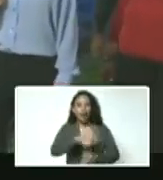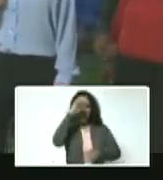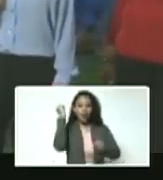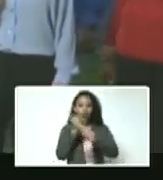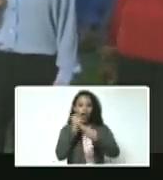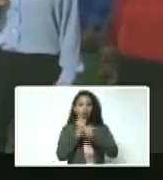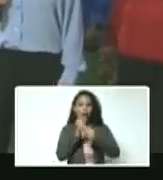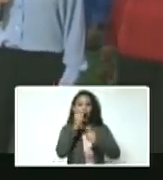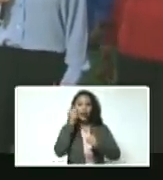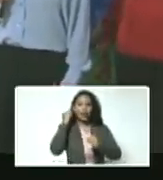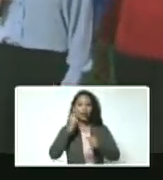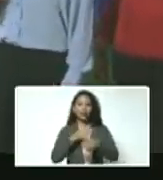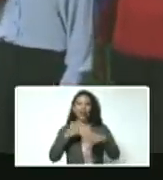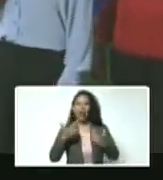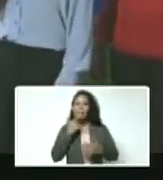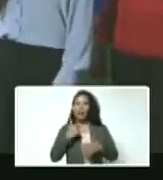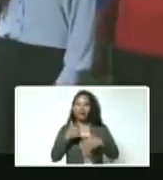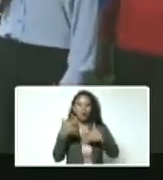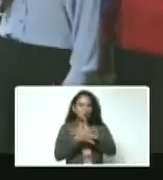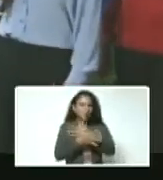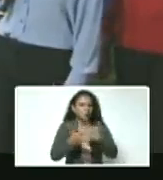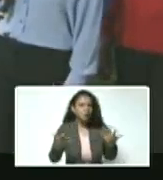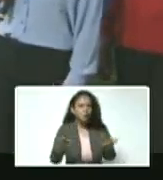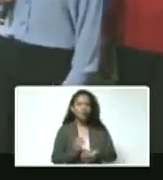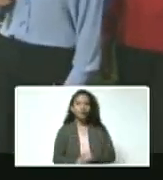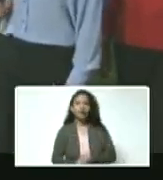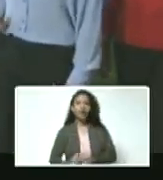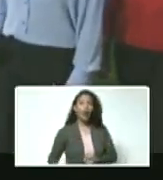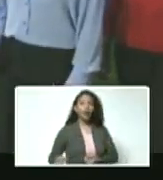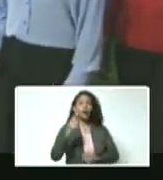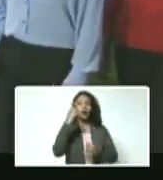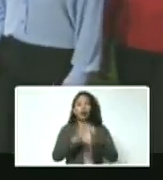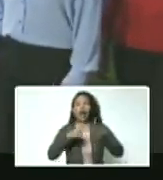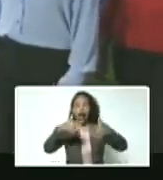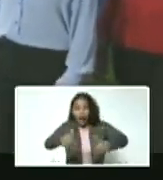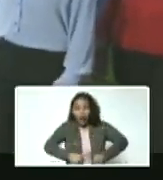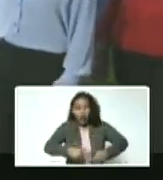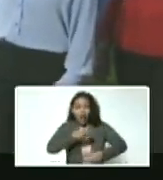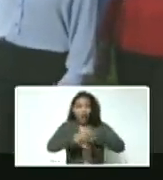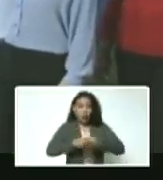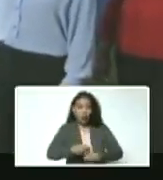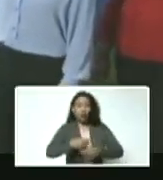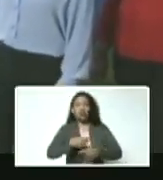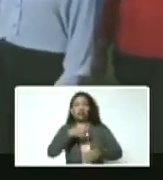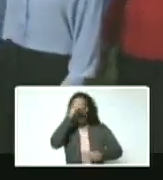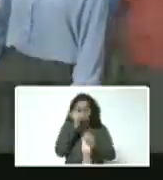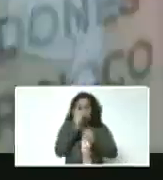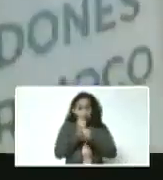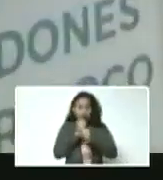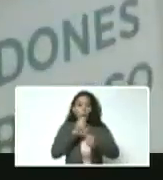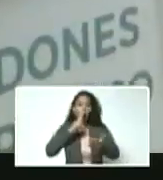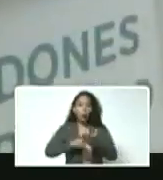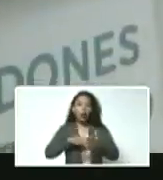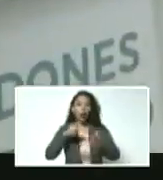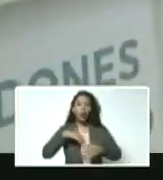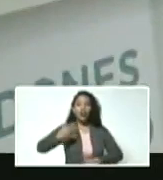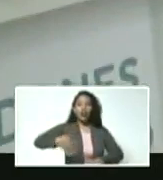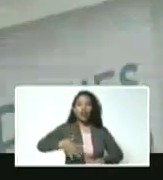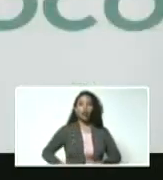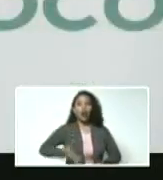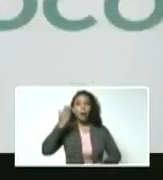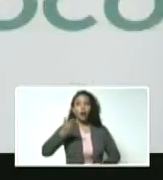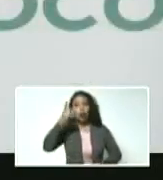trabajadores, trabajadoras? ¿Qué me dice? Bueno, presidente, primero el gran esfuerzo que hacemos por cumplir con los derechos